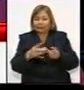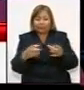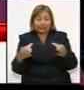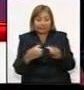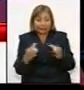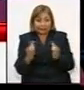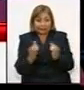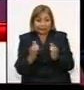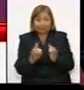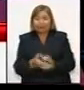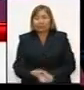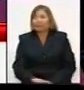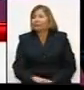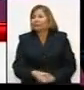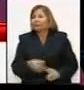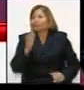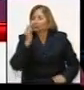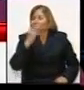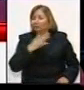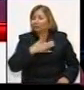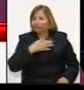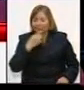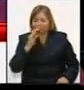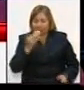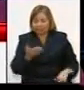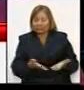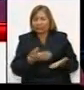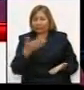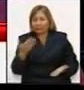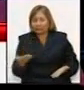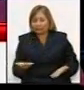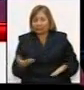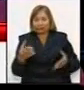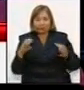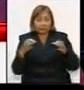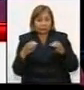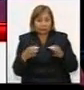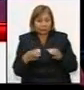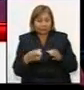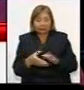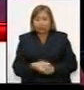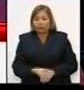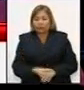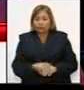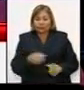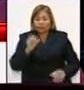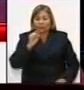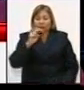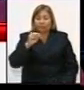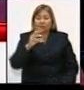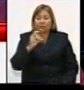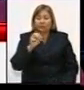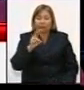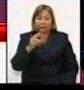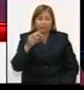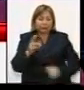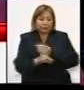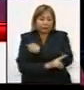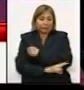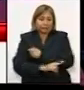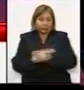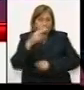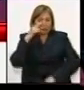pequeños, me parece a mí, tiene que haber una Cámara de Senadores nacional, de